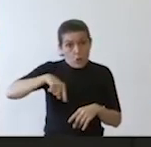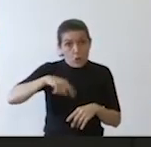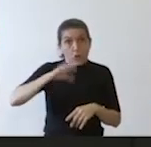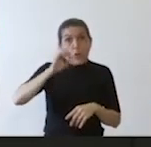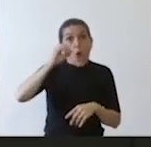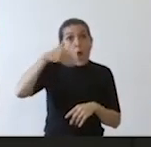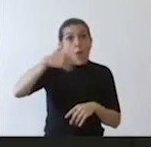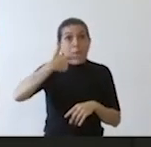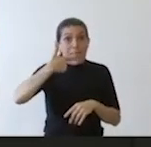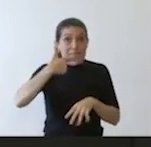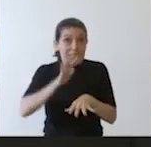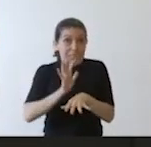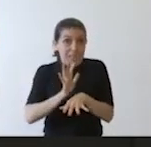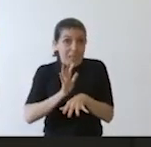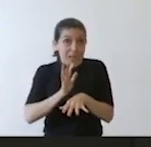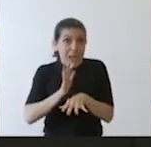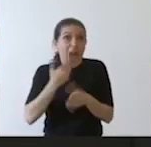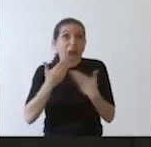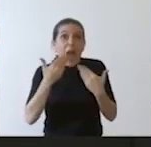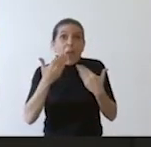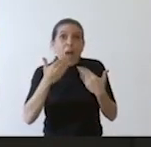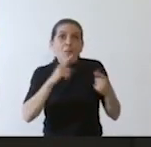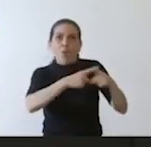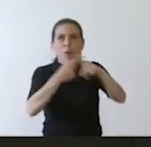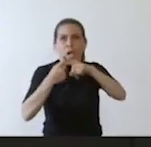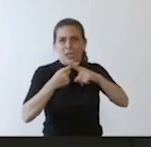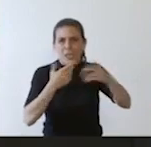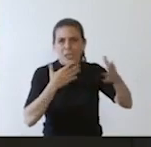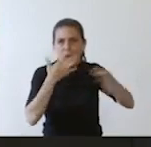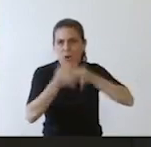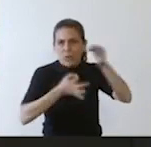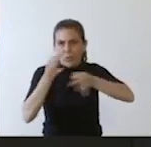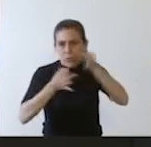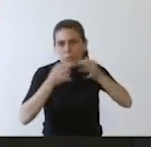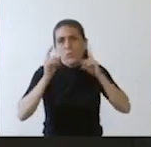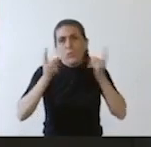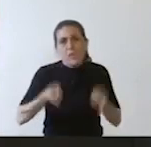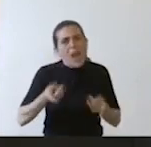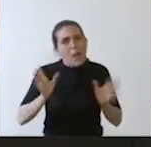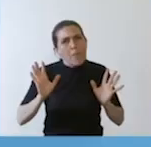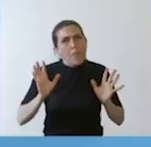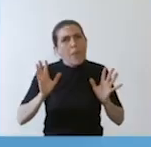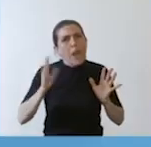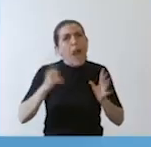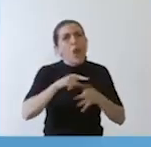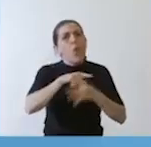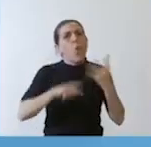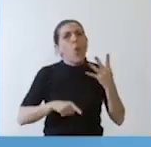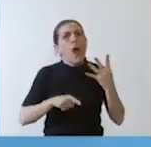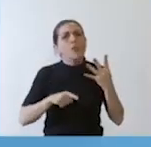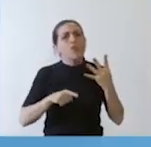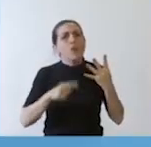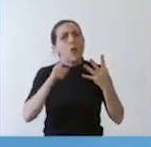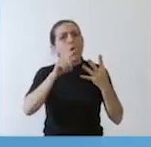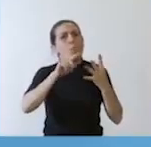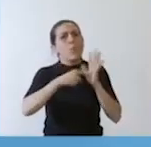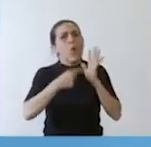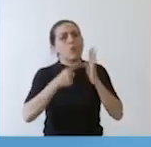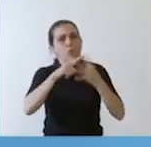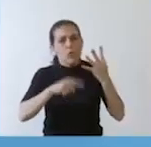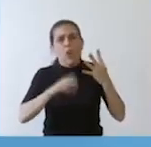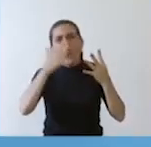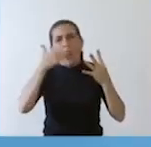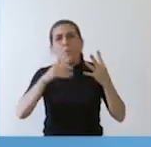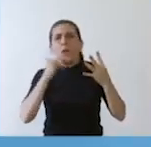OMS estamos hablando con los niveles políticos y también son 4 mensajes y le voy a aclarar después lo que usted